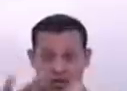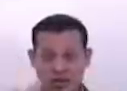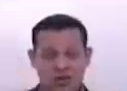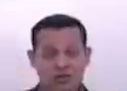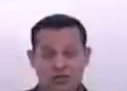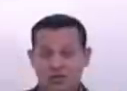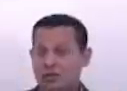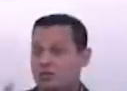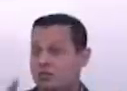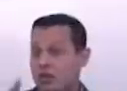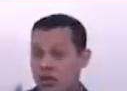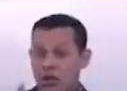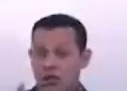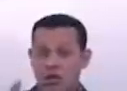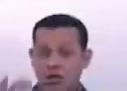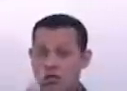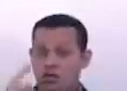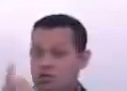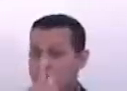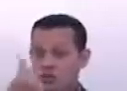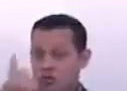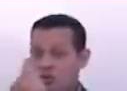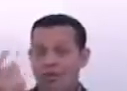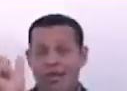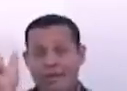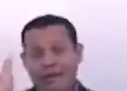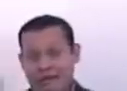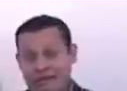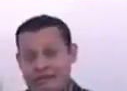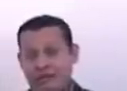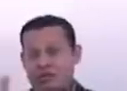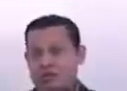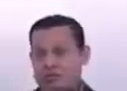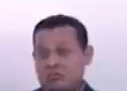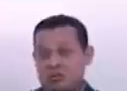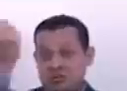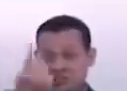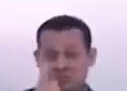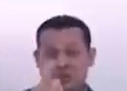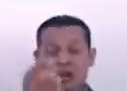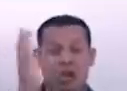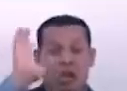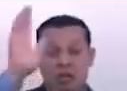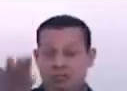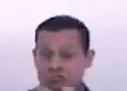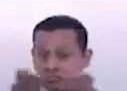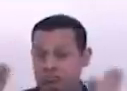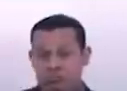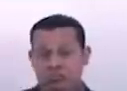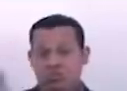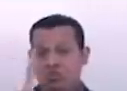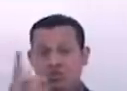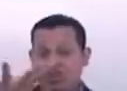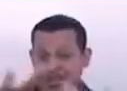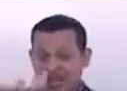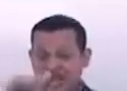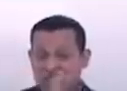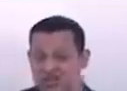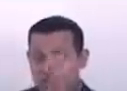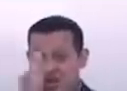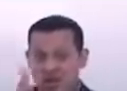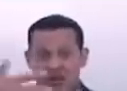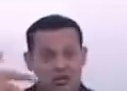bien. Y no solo de palabra, no es solo venir a hablar aquí desde un curul porque no tienen llegada a la población de otra